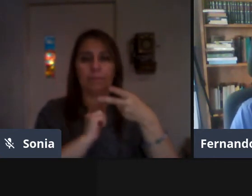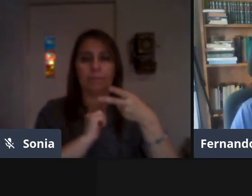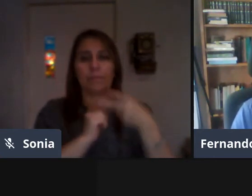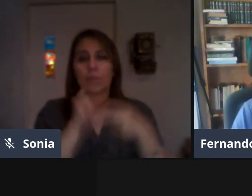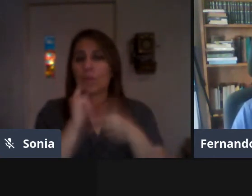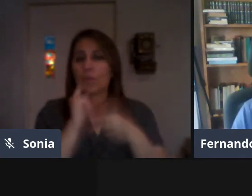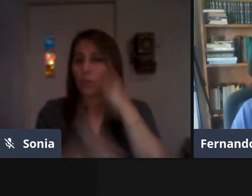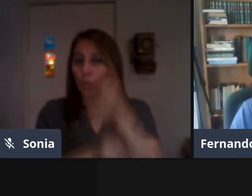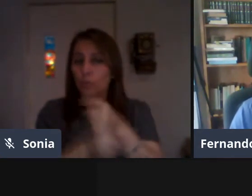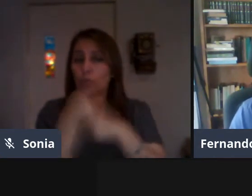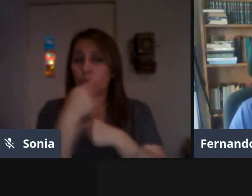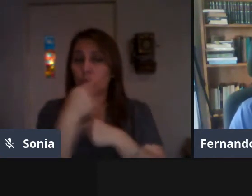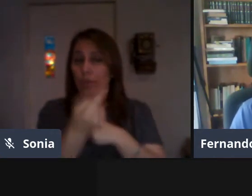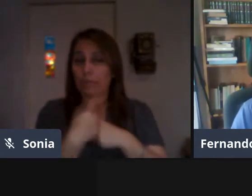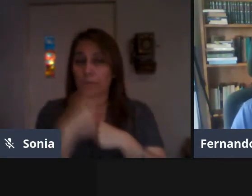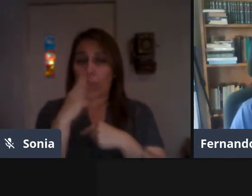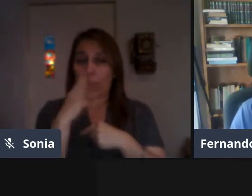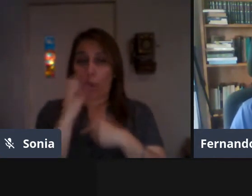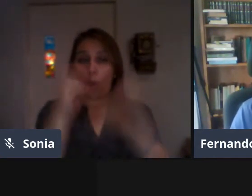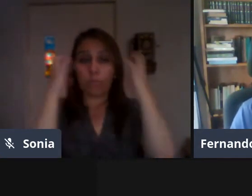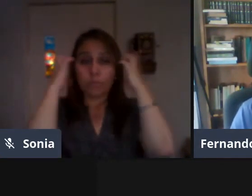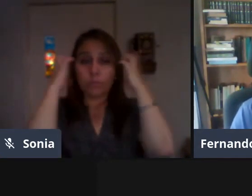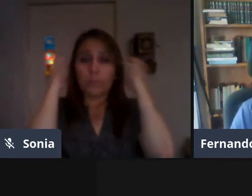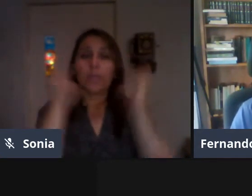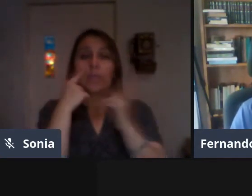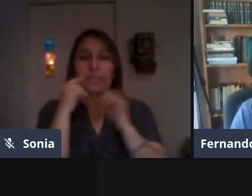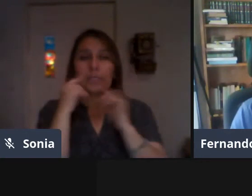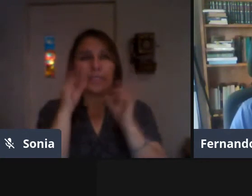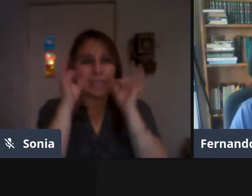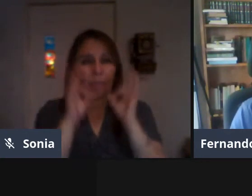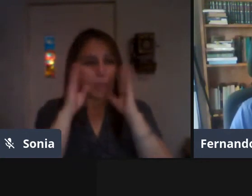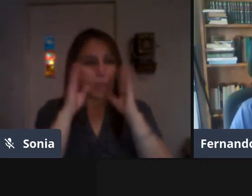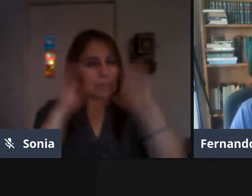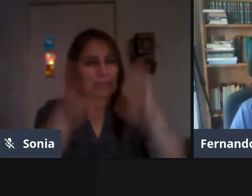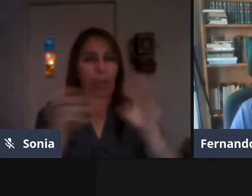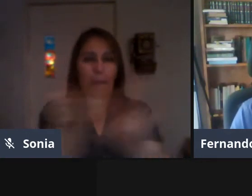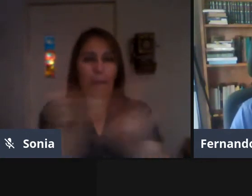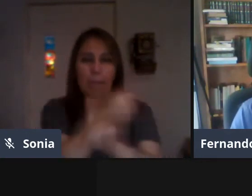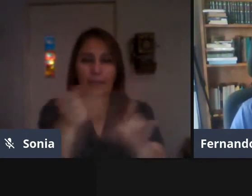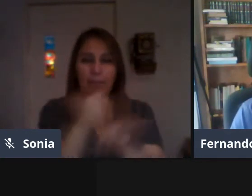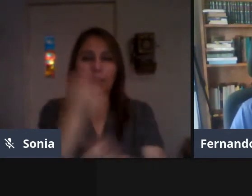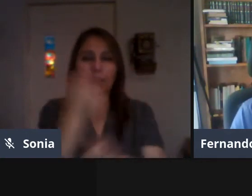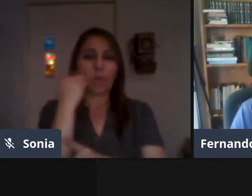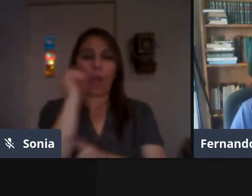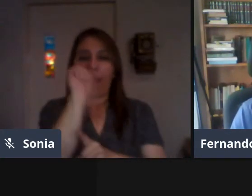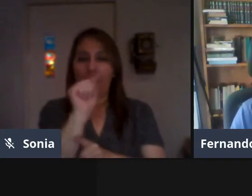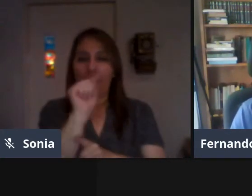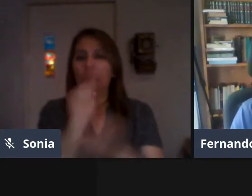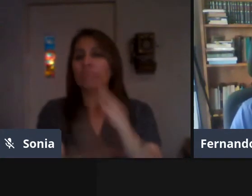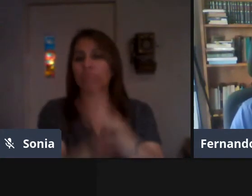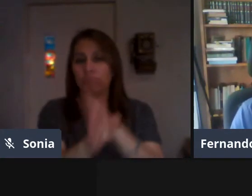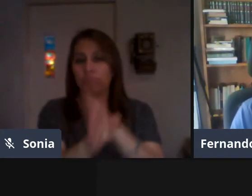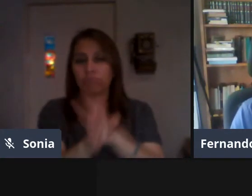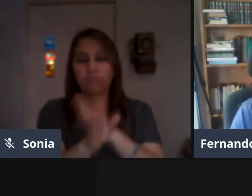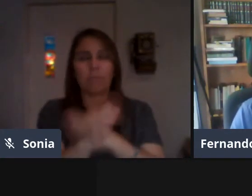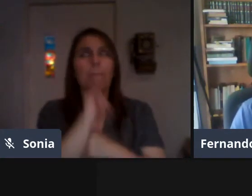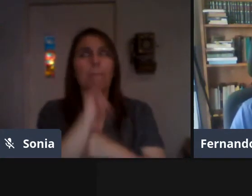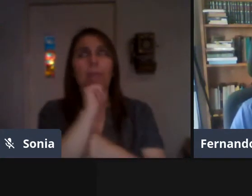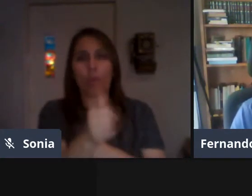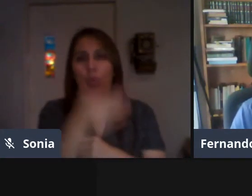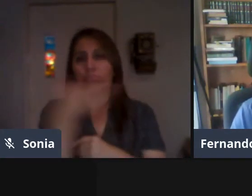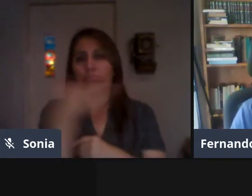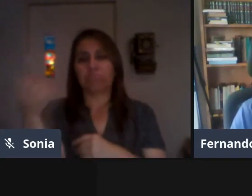bien interesante sobre todo este maltrato en el que realmente las mujeres seguimos siendo más víctimas que cualquier otro aparte por la